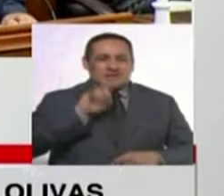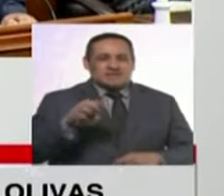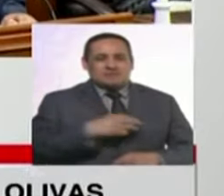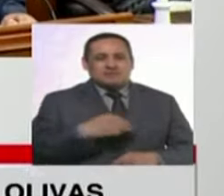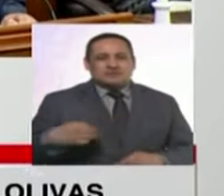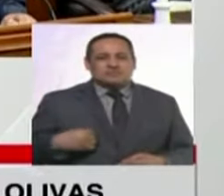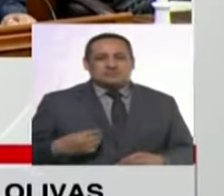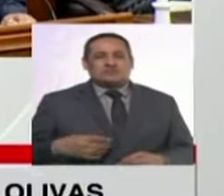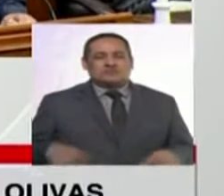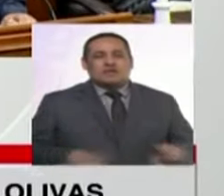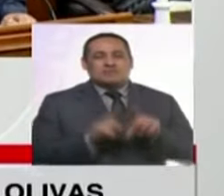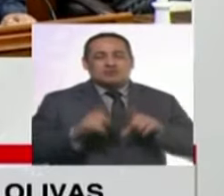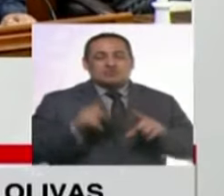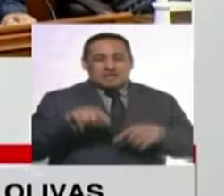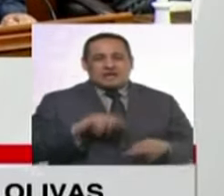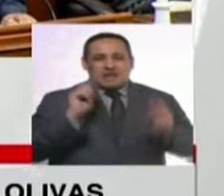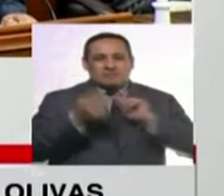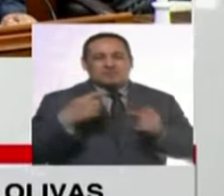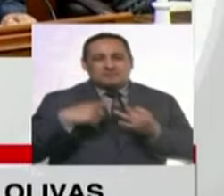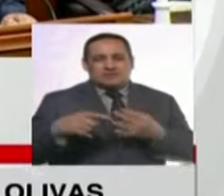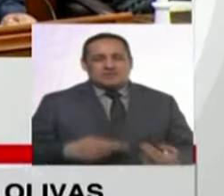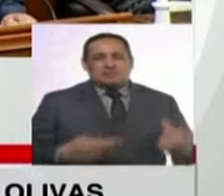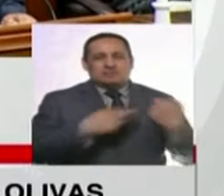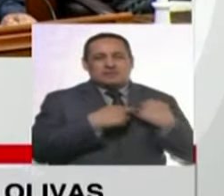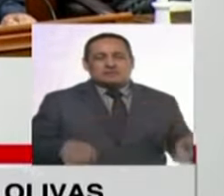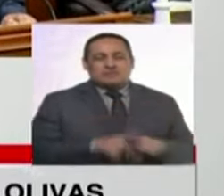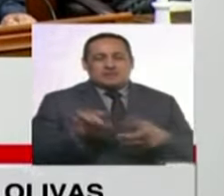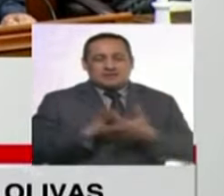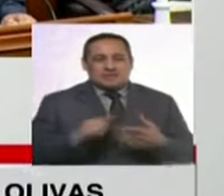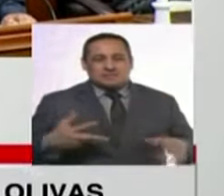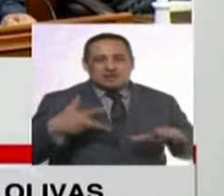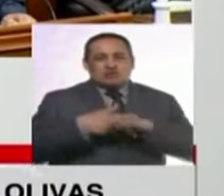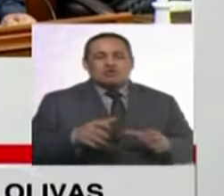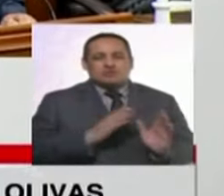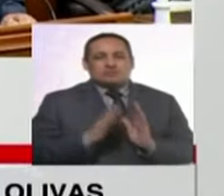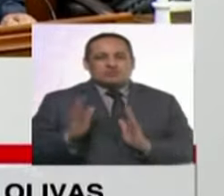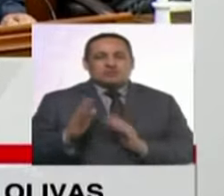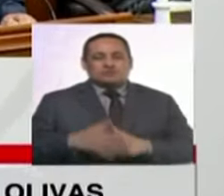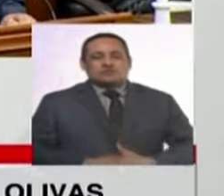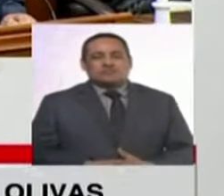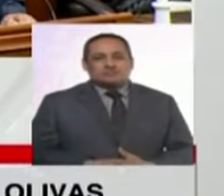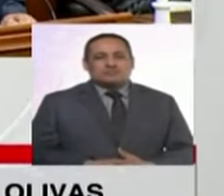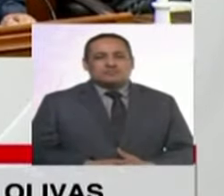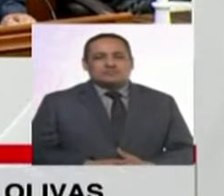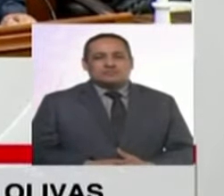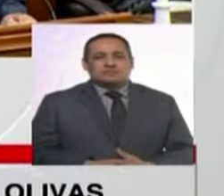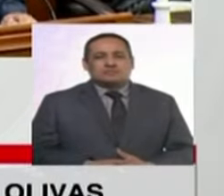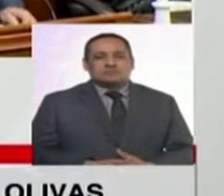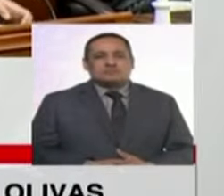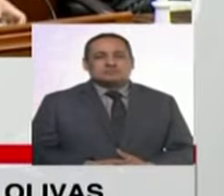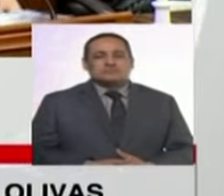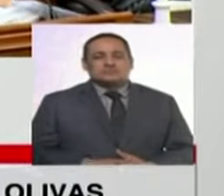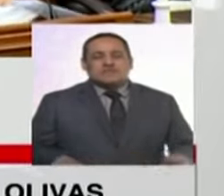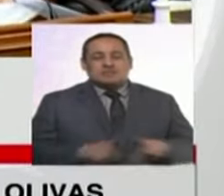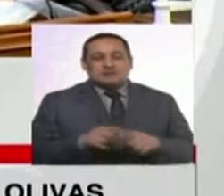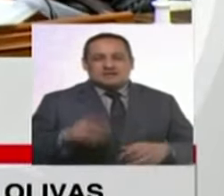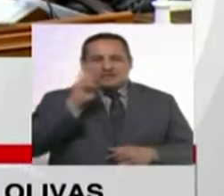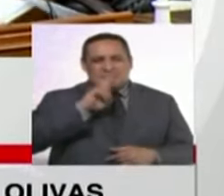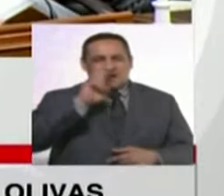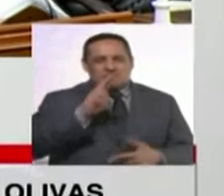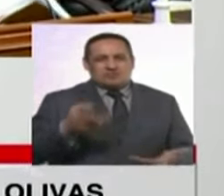ministro usted ha cambiado los funcionarios para que se obstruya el debido proceso Qué